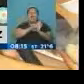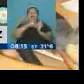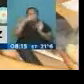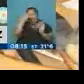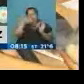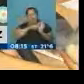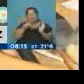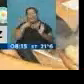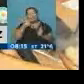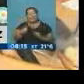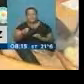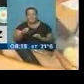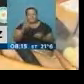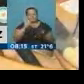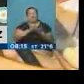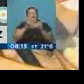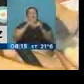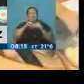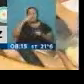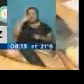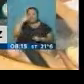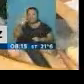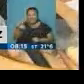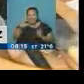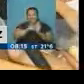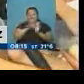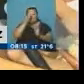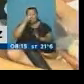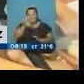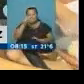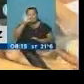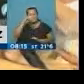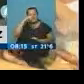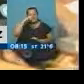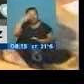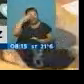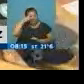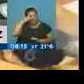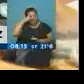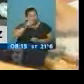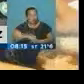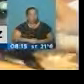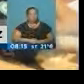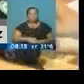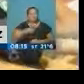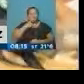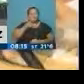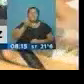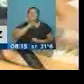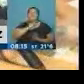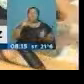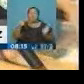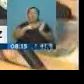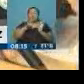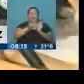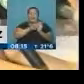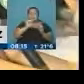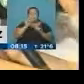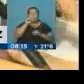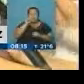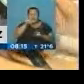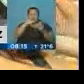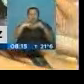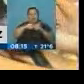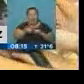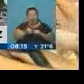La Corte declaró inconstitucional el artículo 76 de la ley 26.078 y declaró inconstitucional el artículo primero,